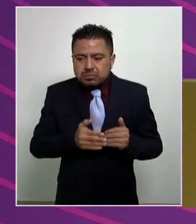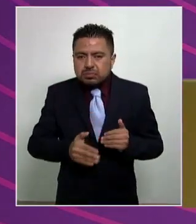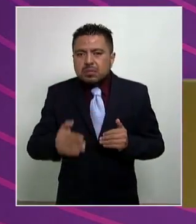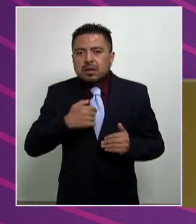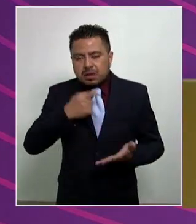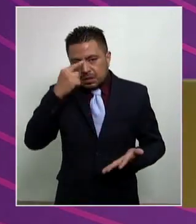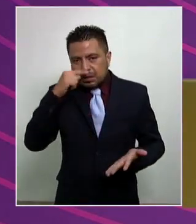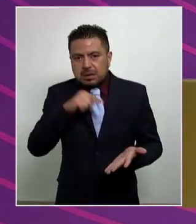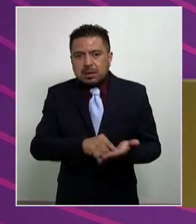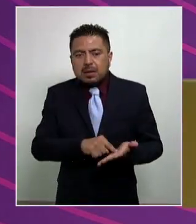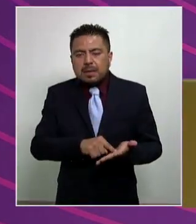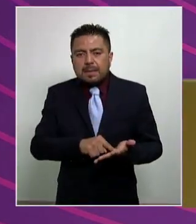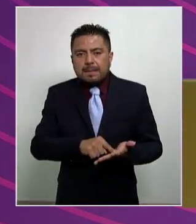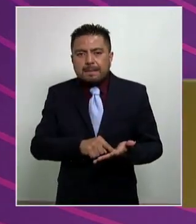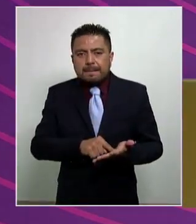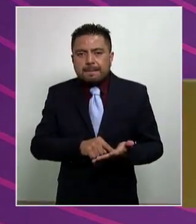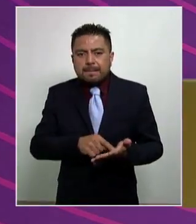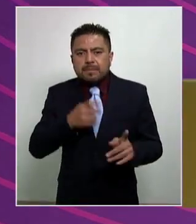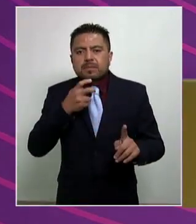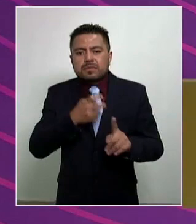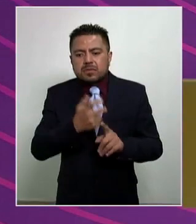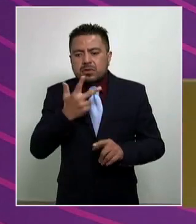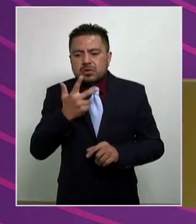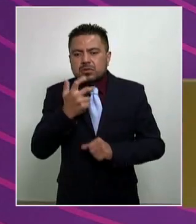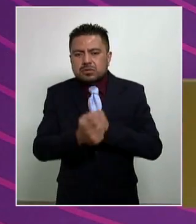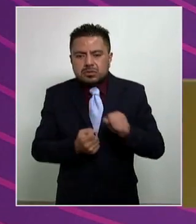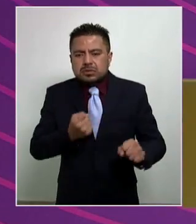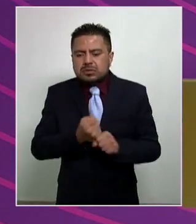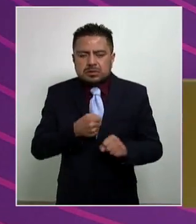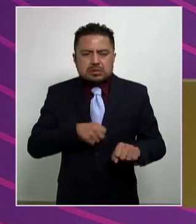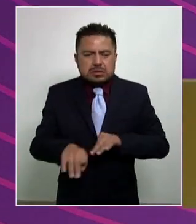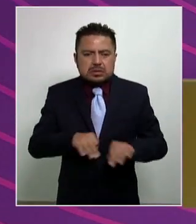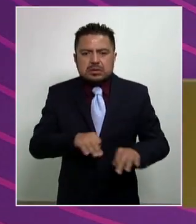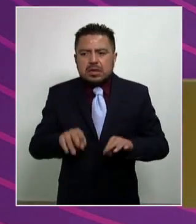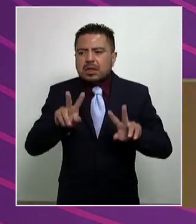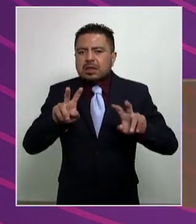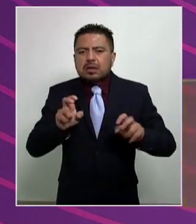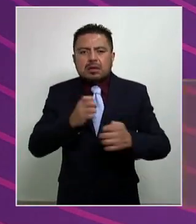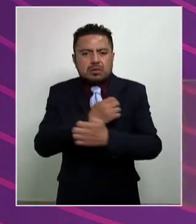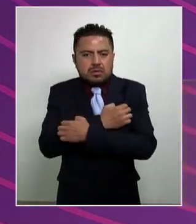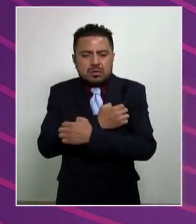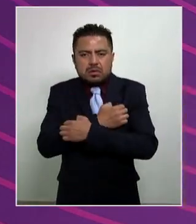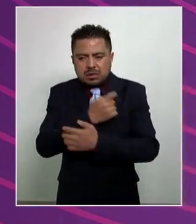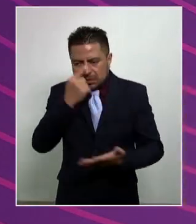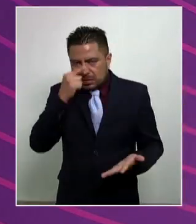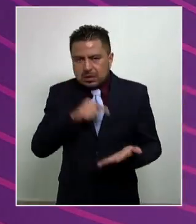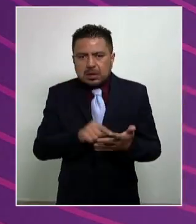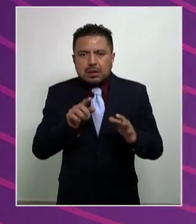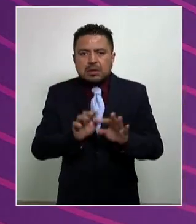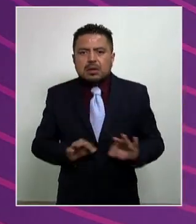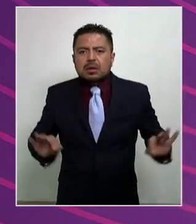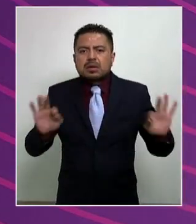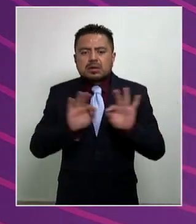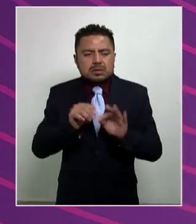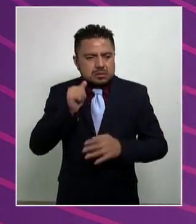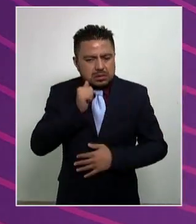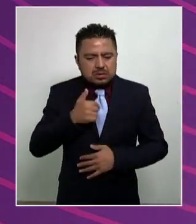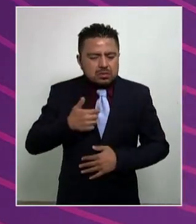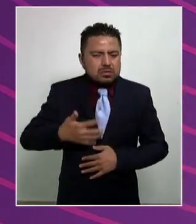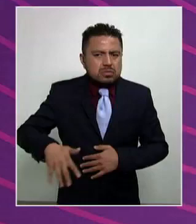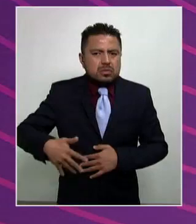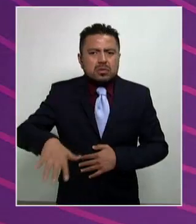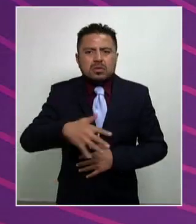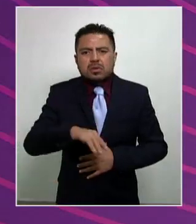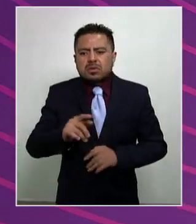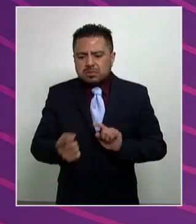creo que, con estos 8 años trabajando en el tema de educación, creo que lo principal que siempre busco cuando estoy